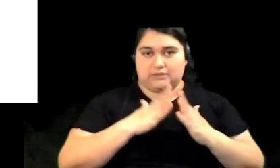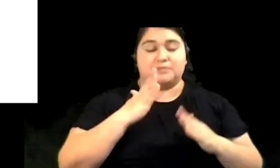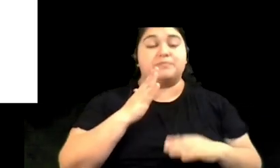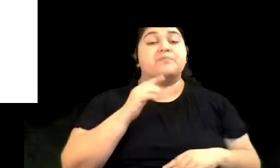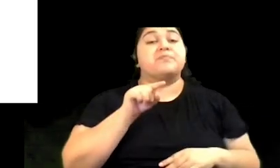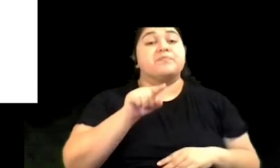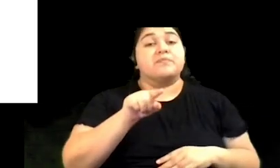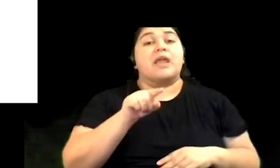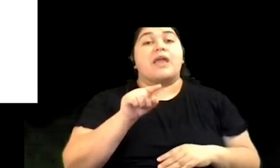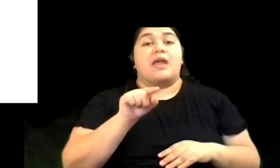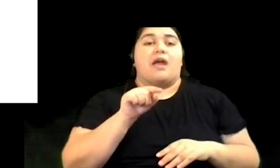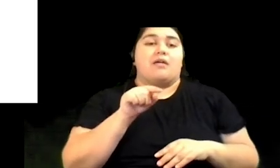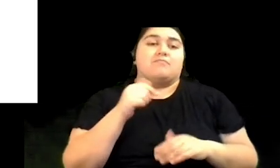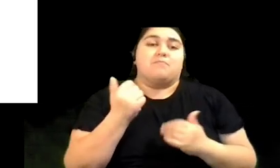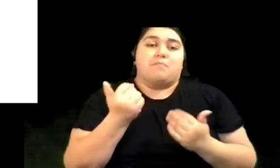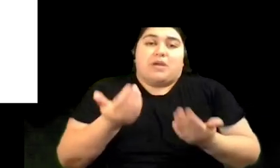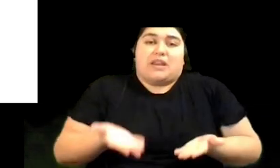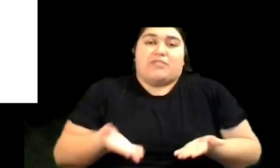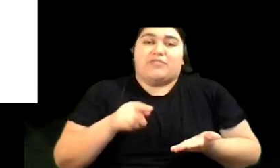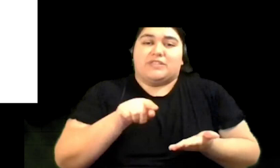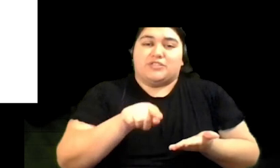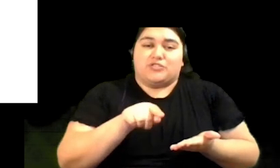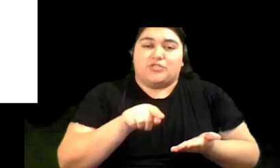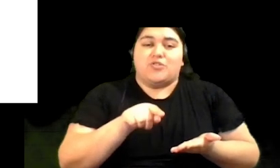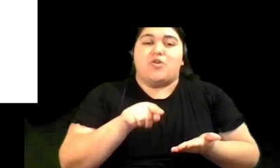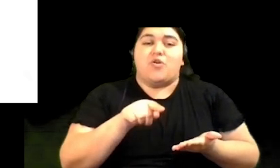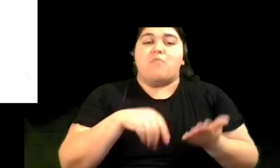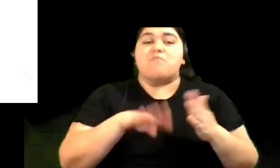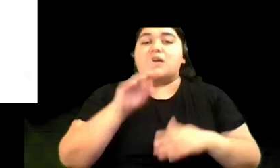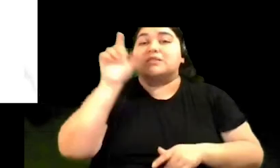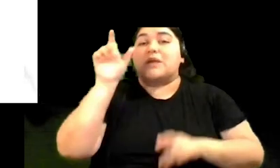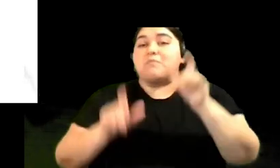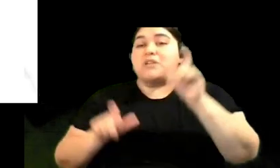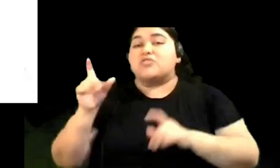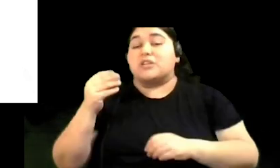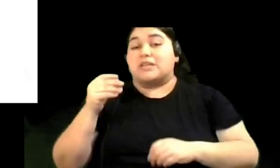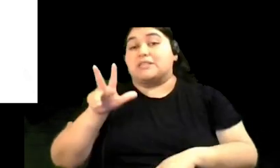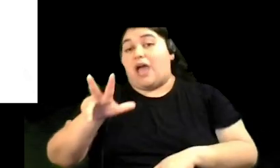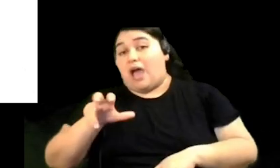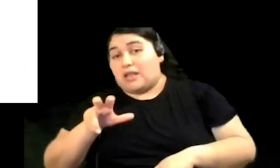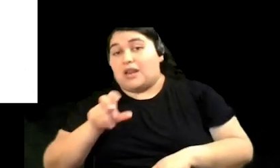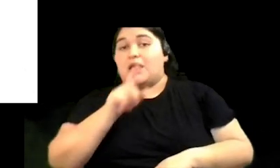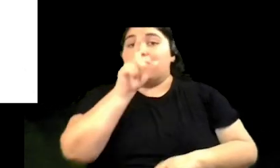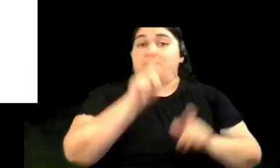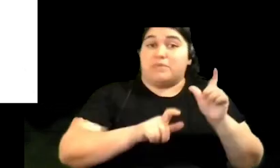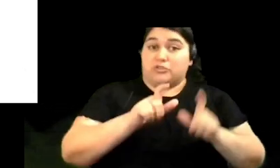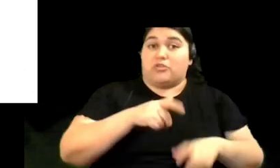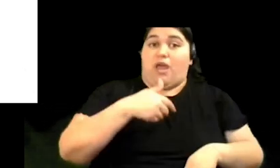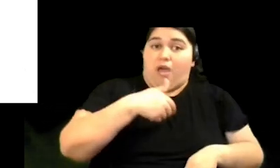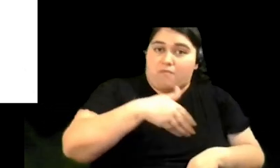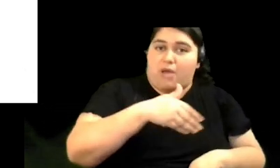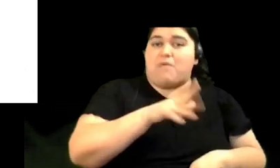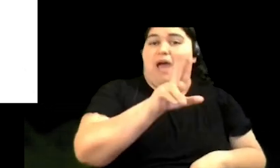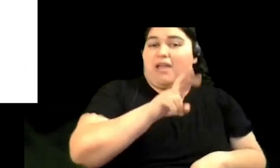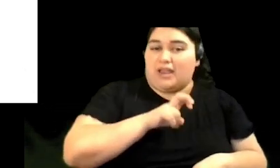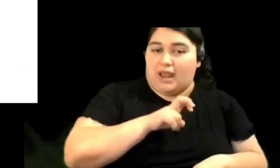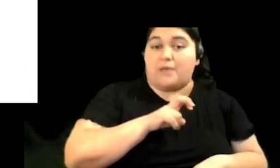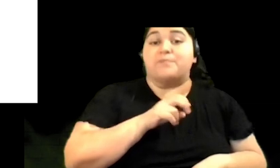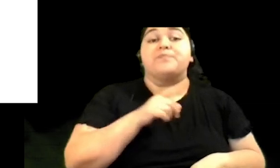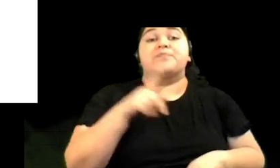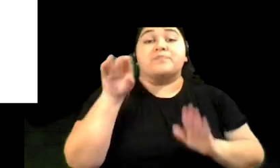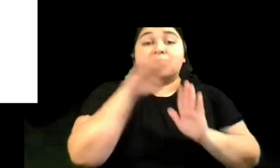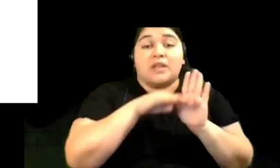este beneficio alcanza locatario y locador. Si ustedes van al 572 ya está